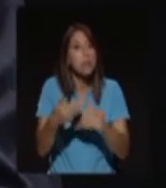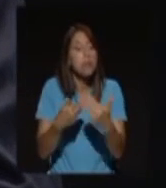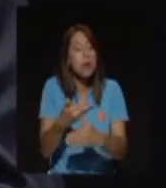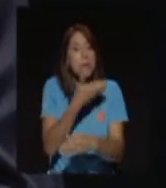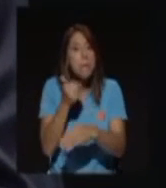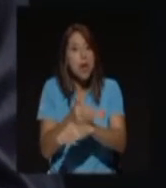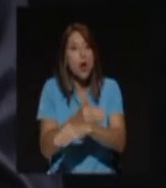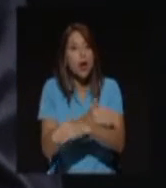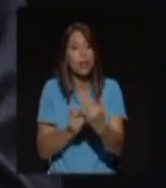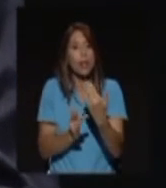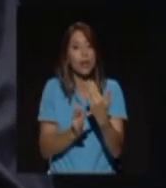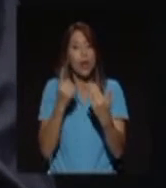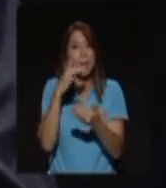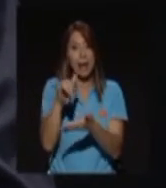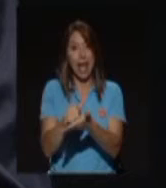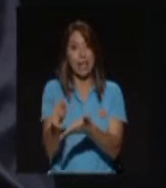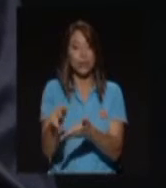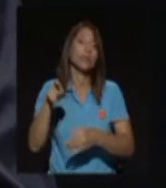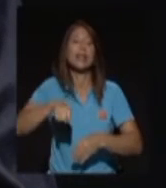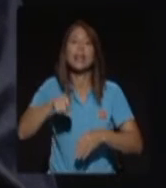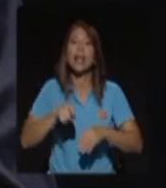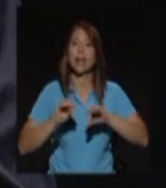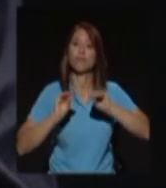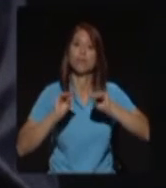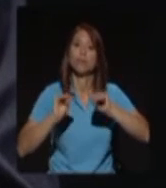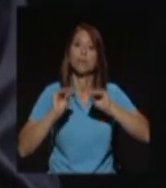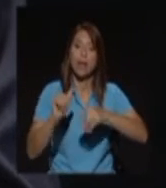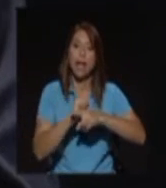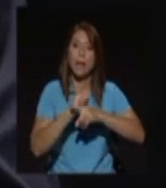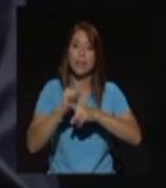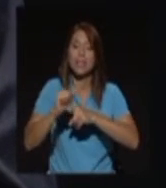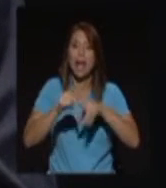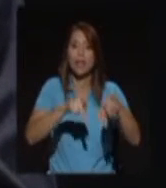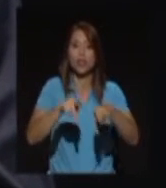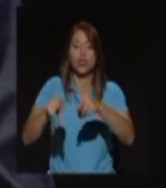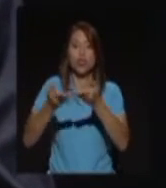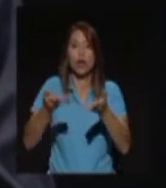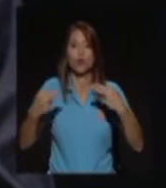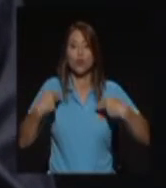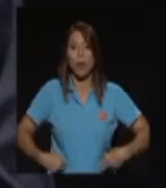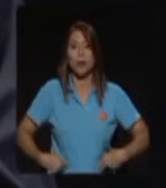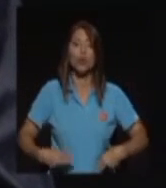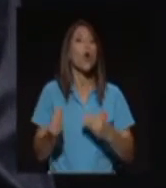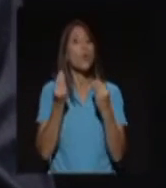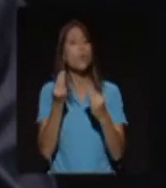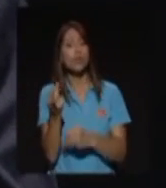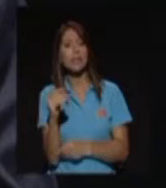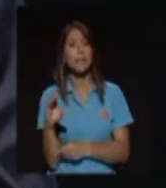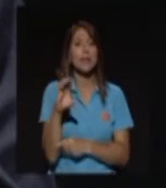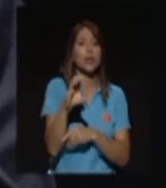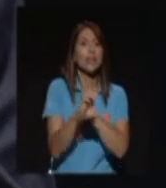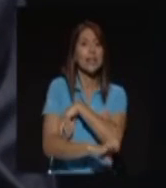tecnología, y para hacer eso se requiere capacitar recursos humanos, ¿verdad? Muchas de las inversiones extranjeras que vienen a Costa Rica dicen